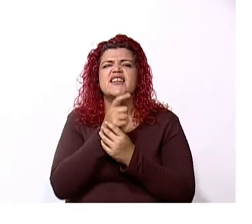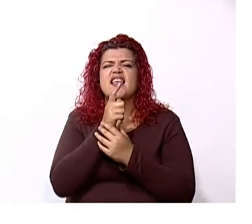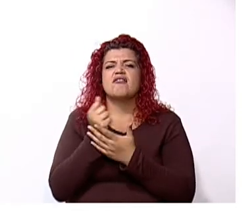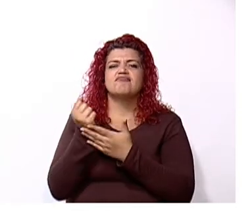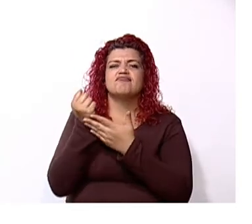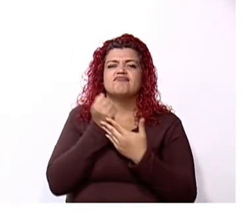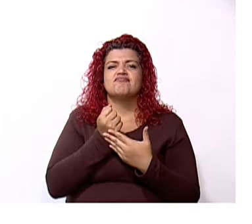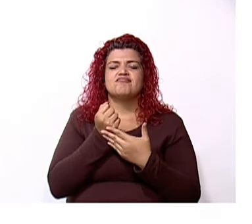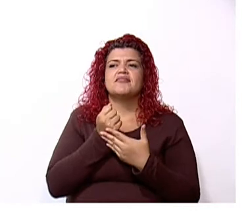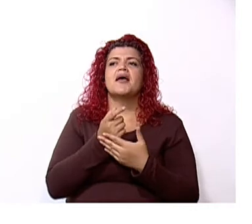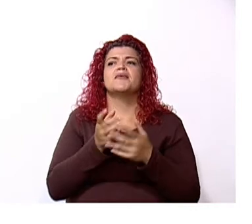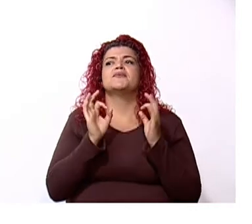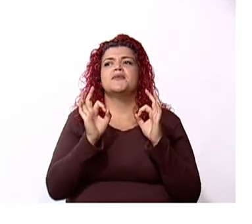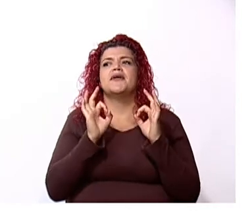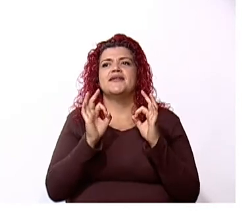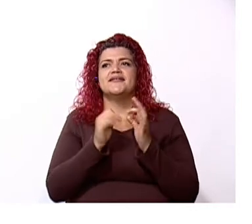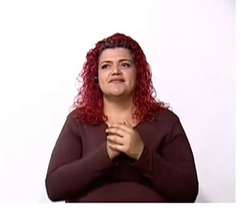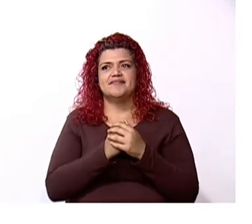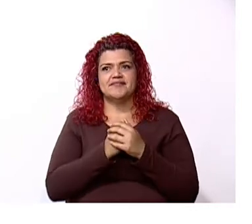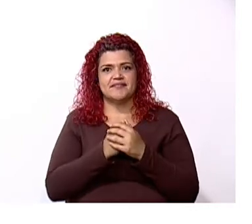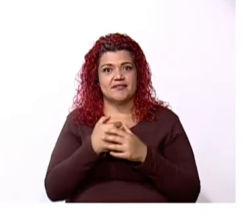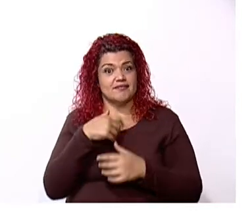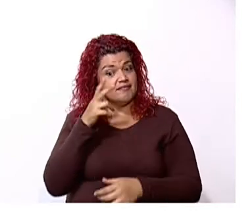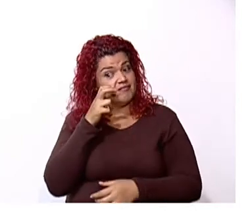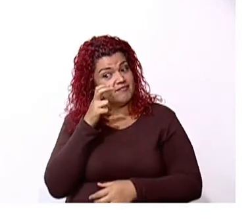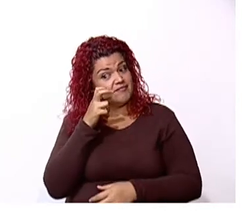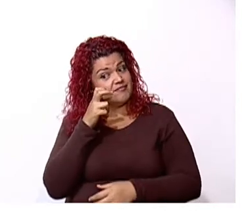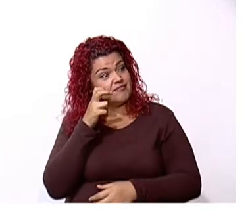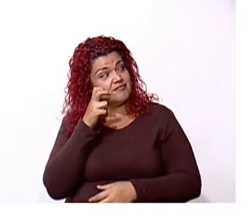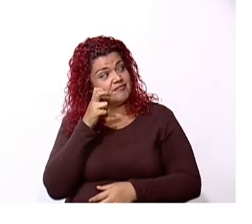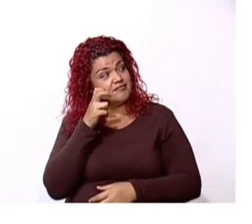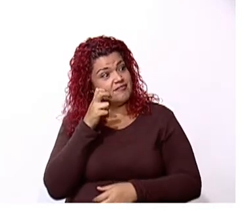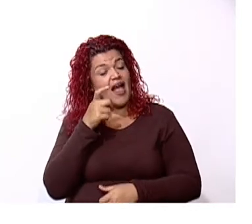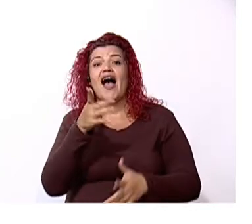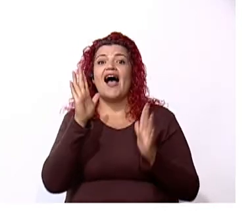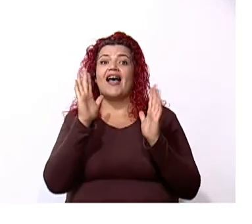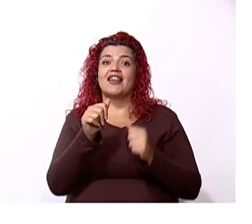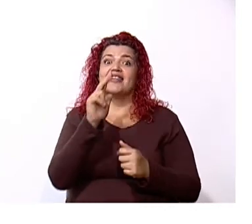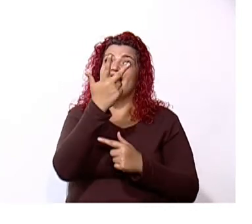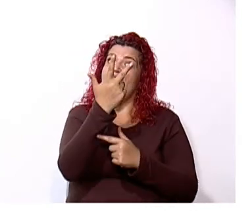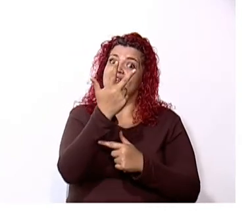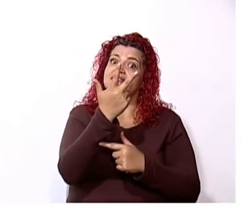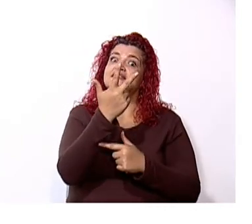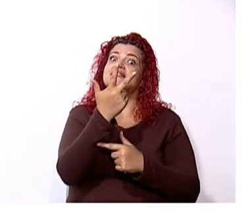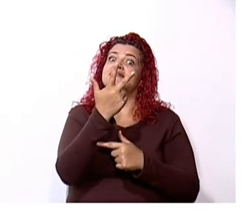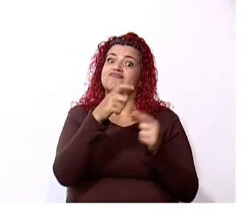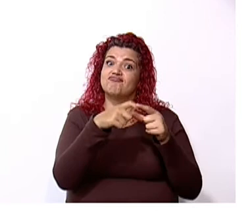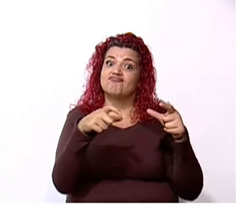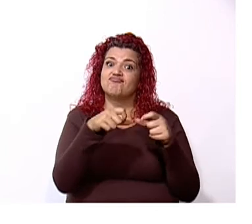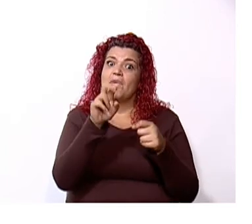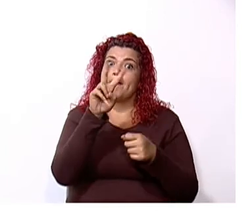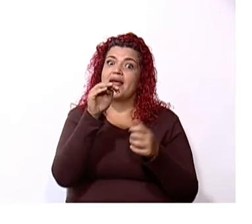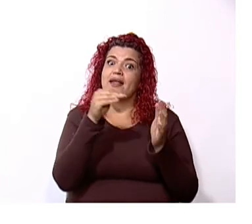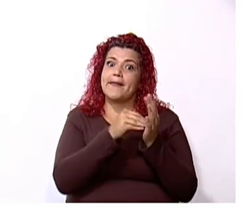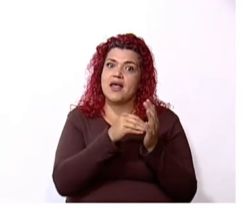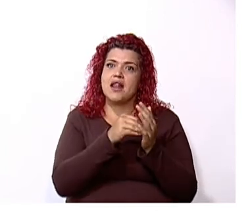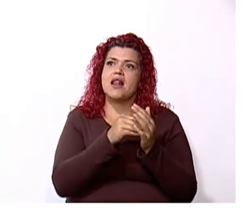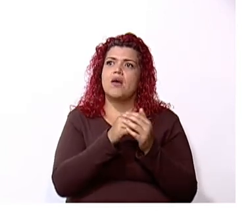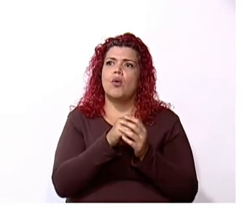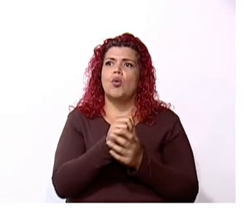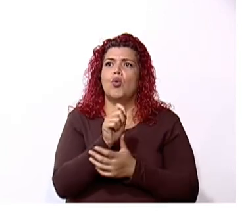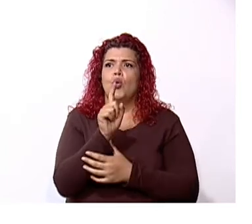ahí. Muy bien, te escucho muy bien. 3 de 20.000. 1